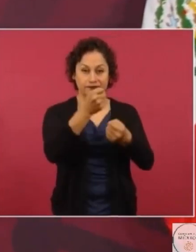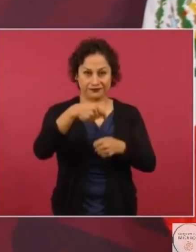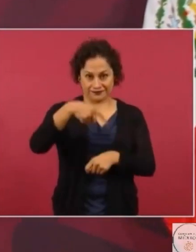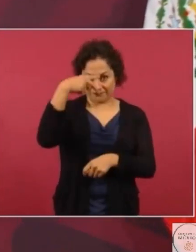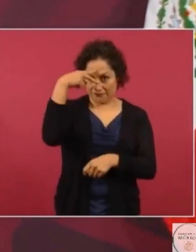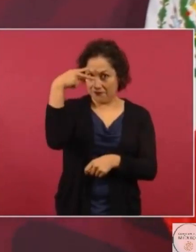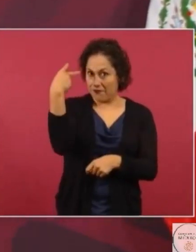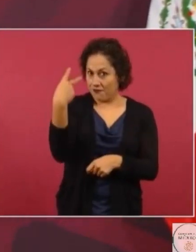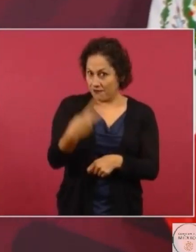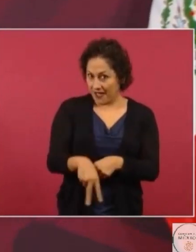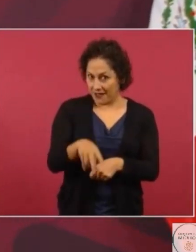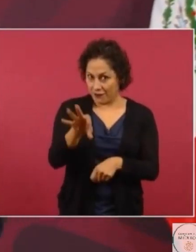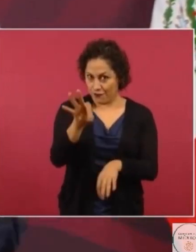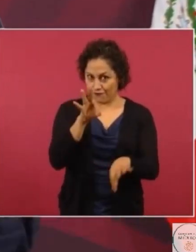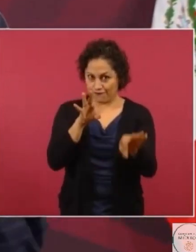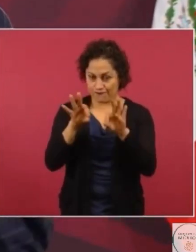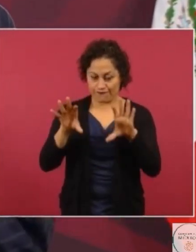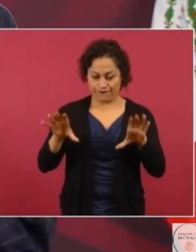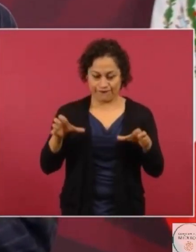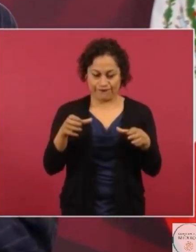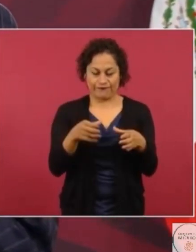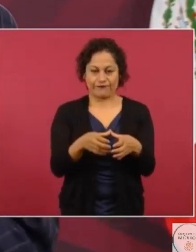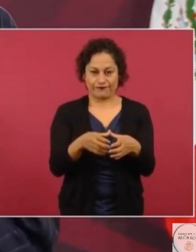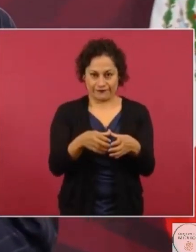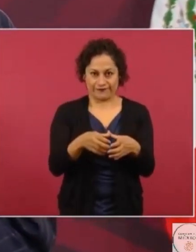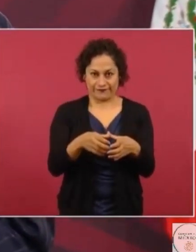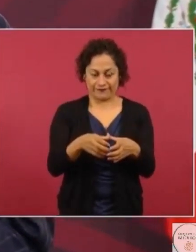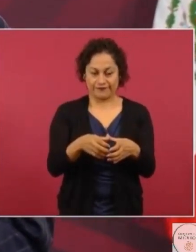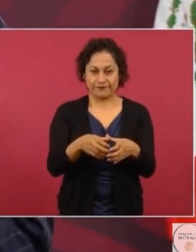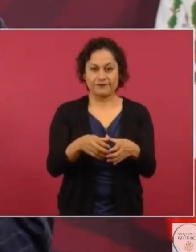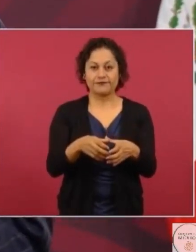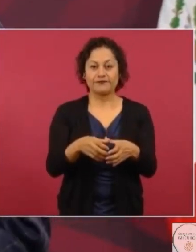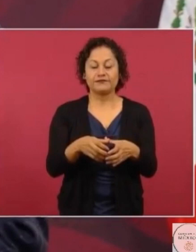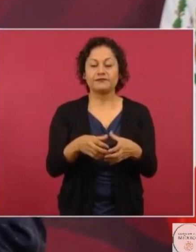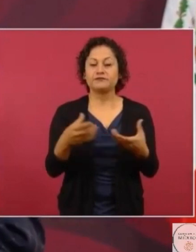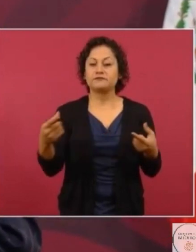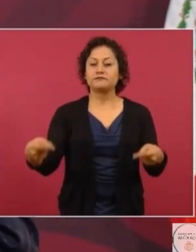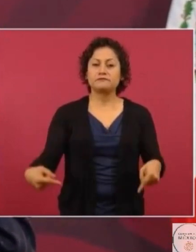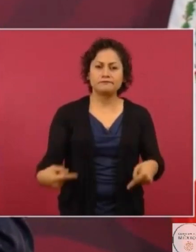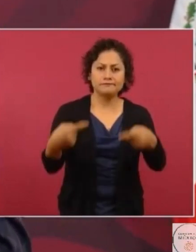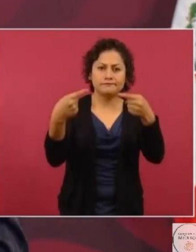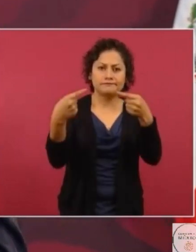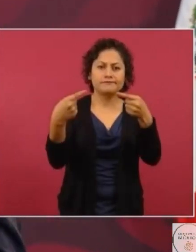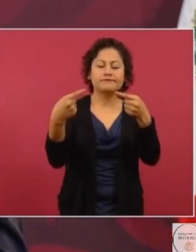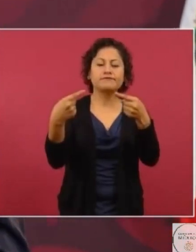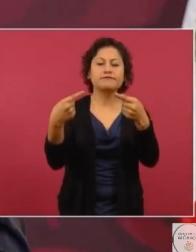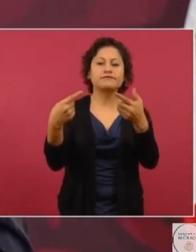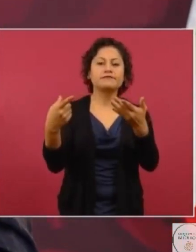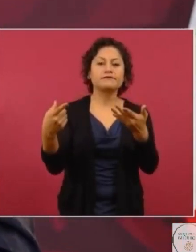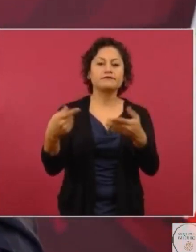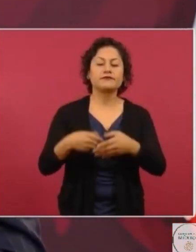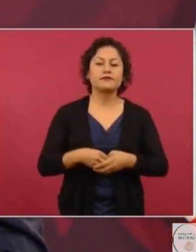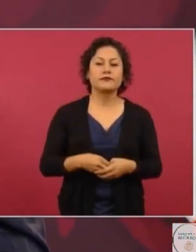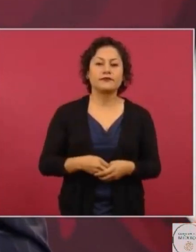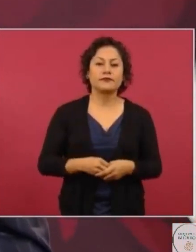Vamos a enfrentar a nuestros hermanos de